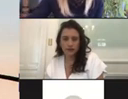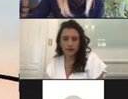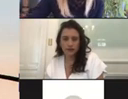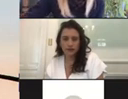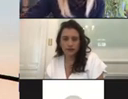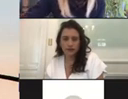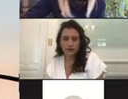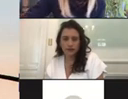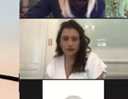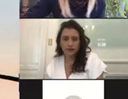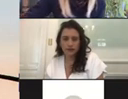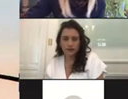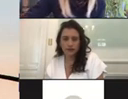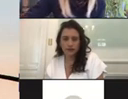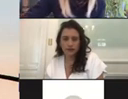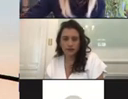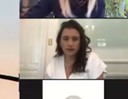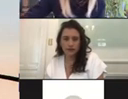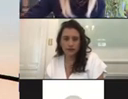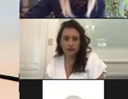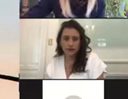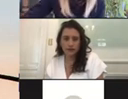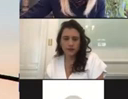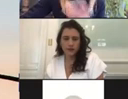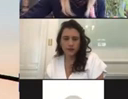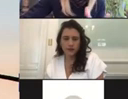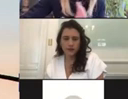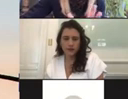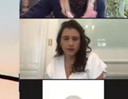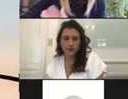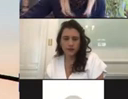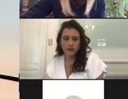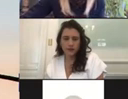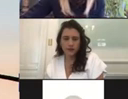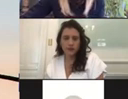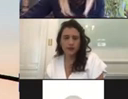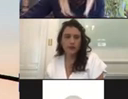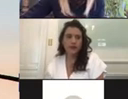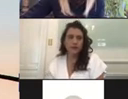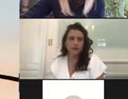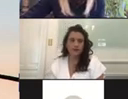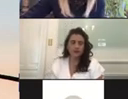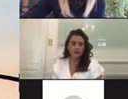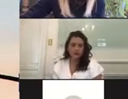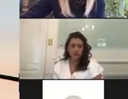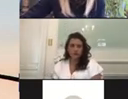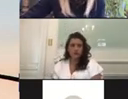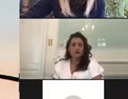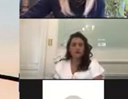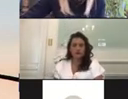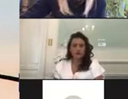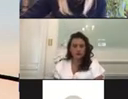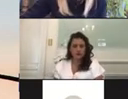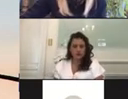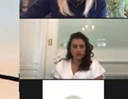todos ustedes, hablando sobre, uno, la naturaleza, que como ustedes ven, todo Estados Unidos es rico y tiene muchos lugares, de hecho,